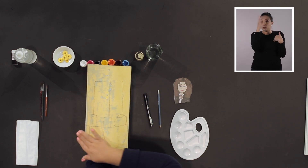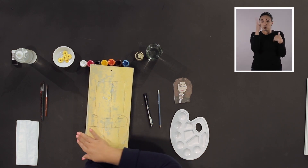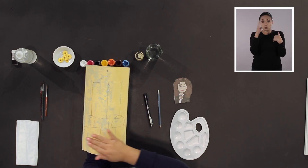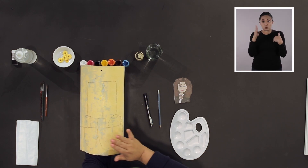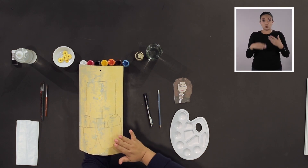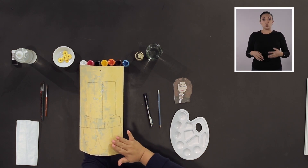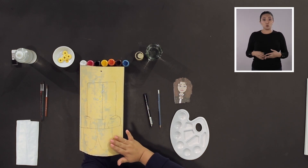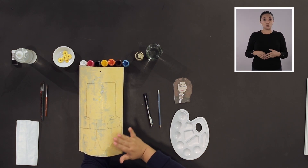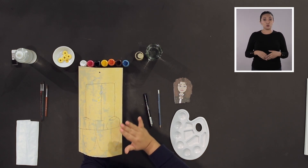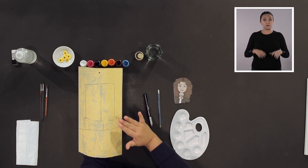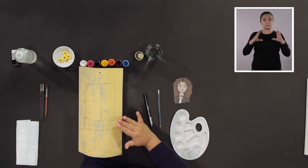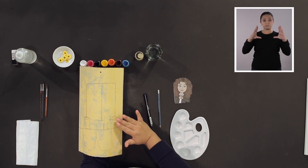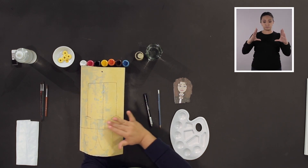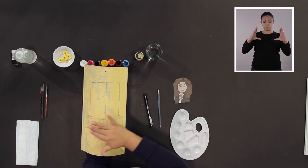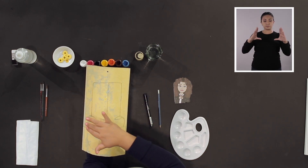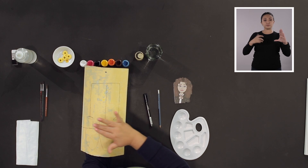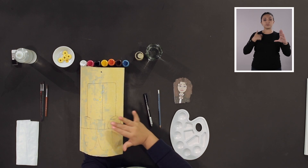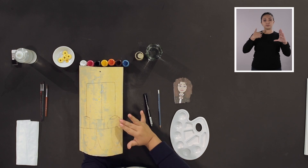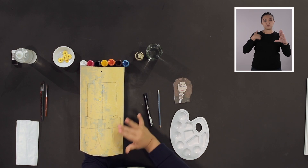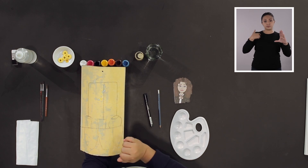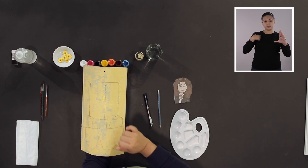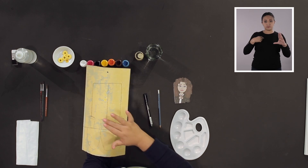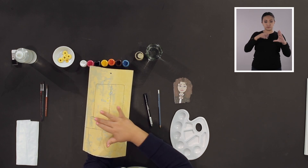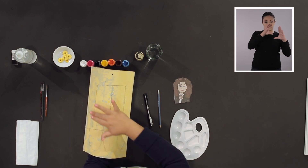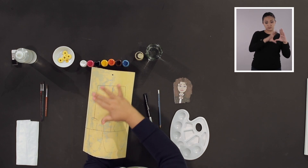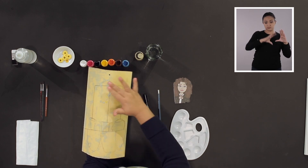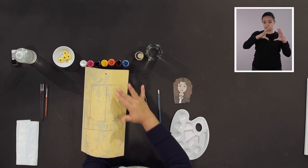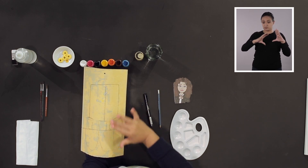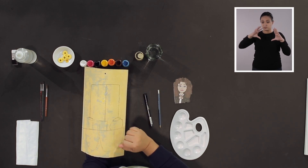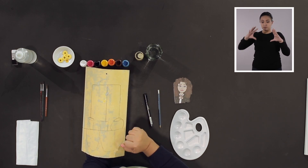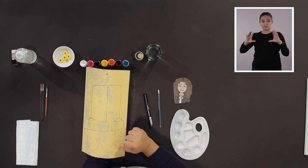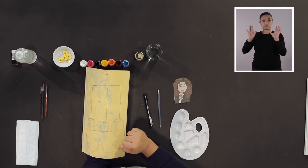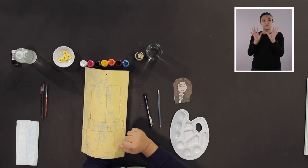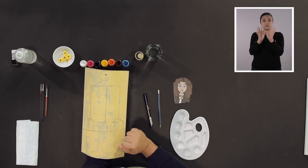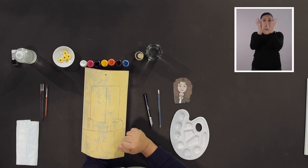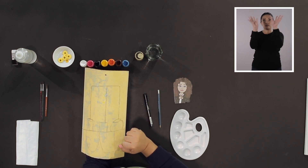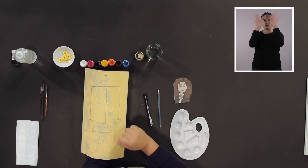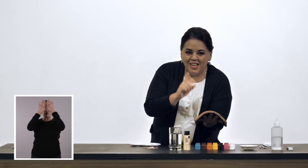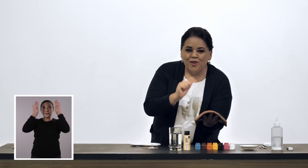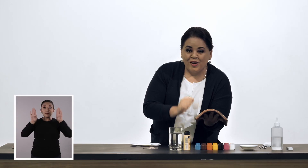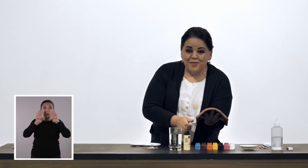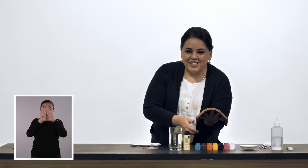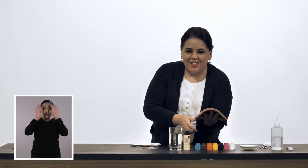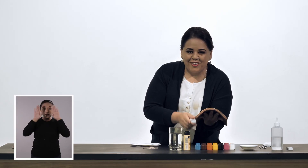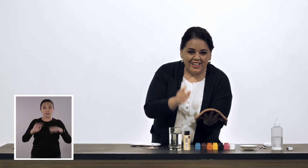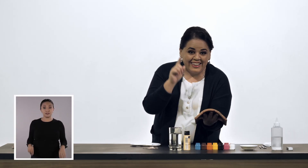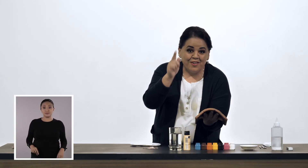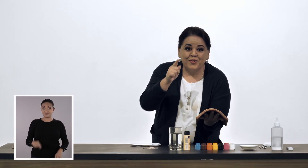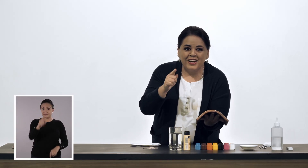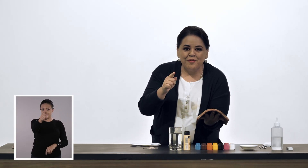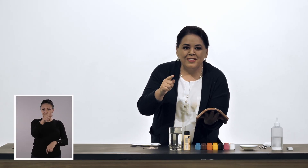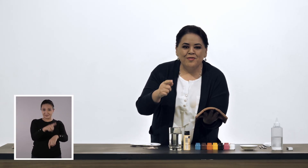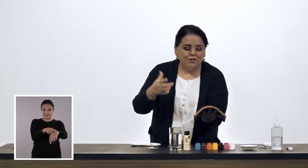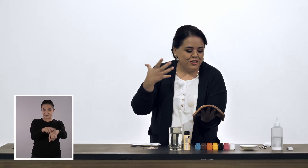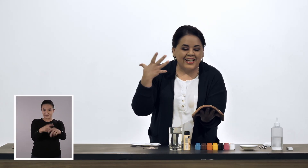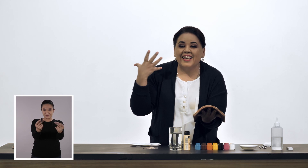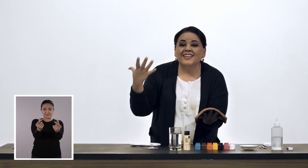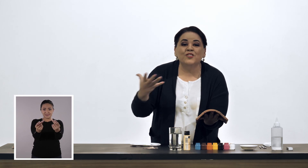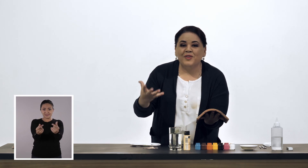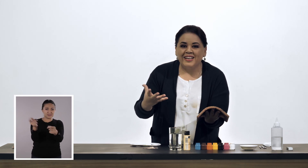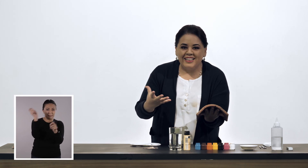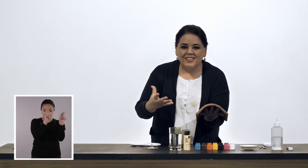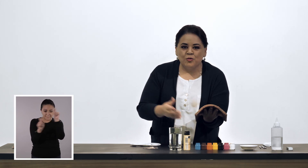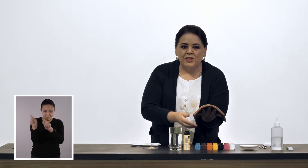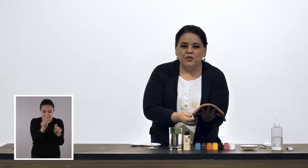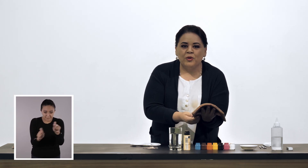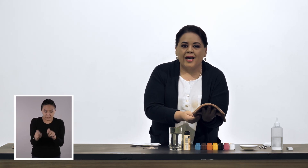pusimos. Vamos a pintar la base, pintaremos los tres maceteros y pintaremos la ventana. Jugamos ahora con el tiempo. Anímese mucho, que